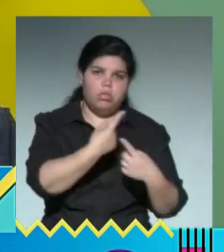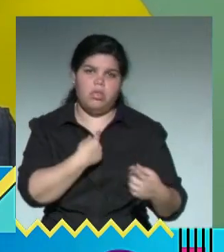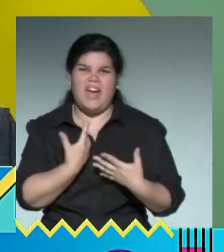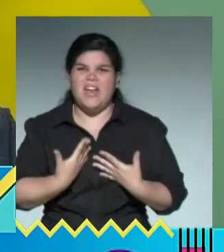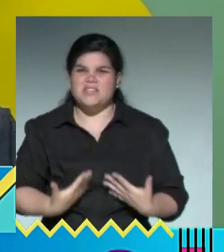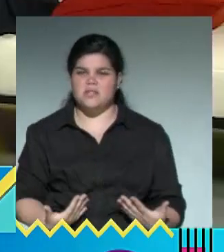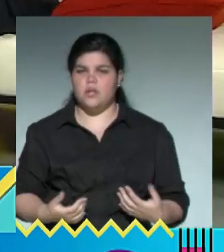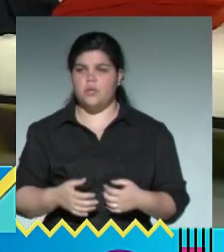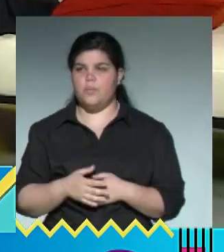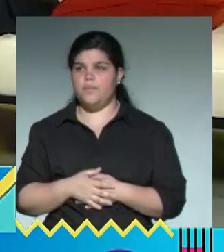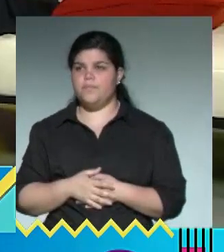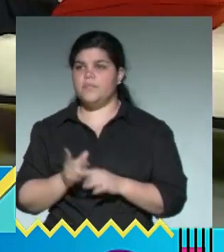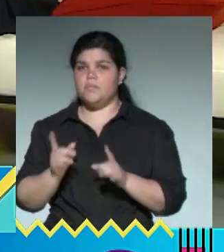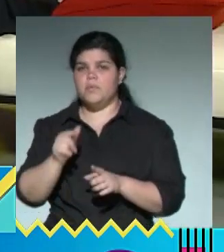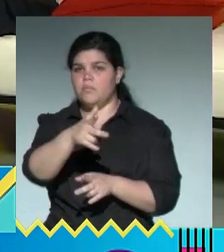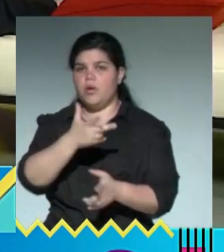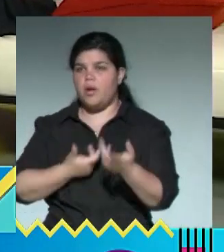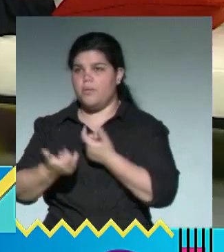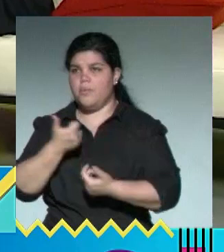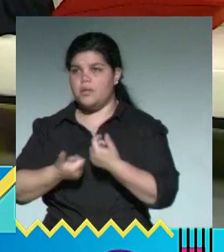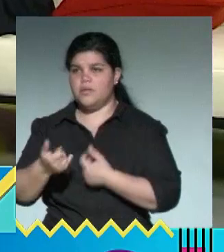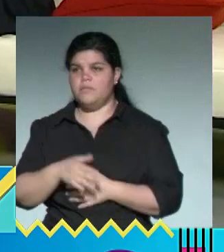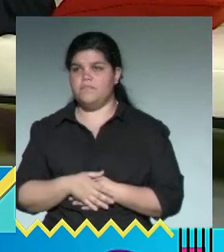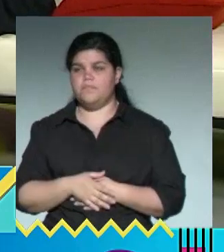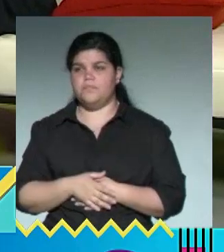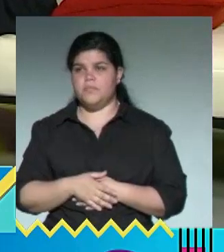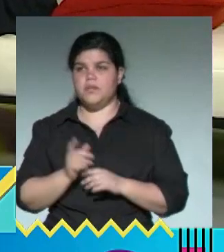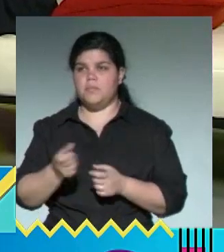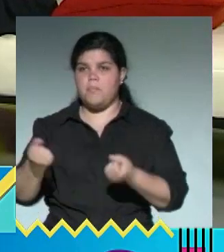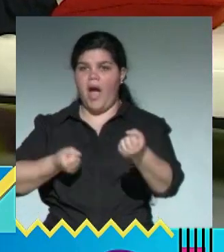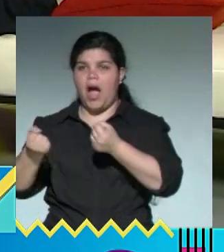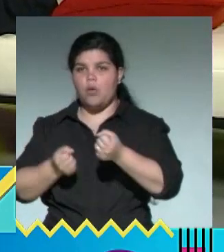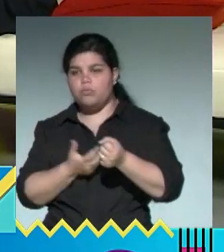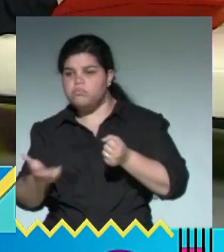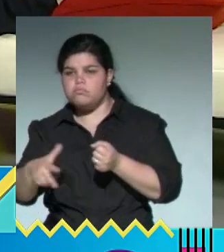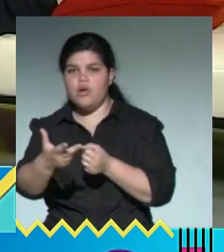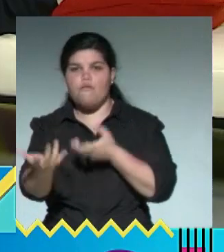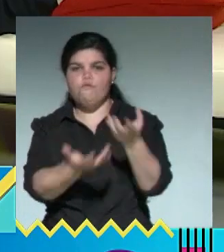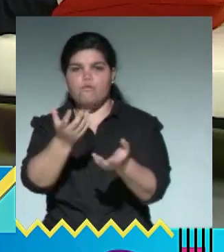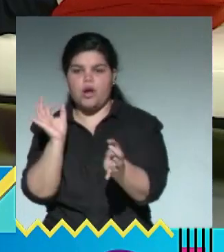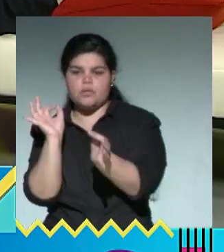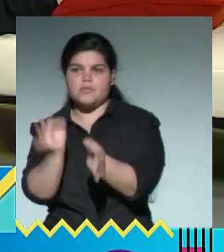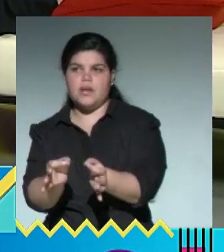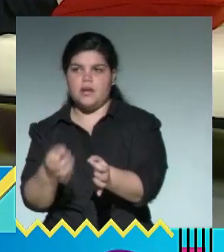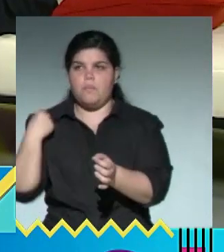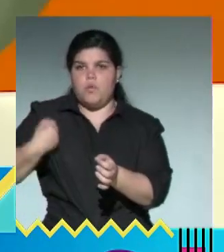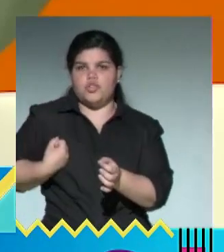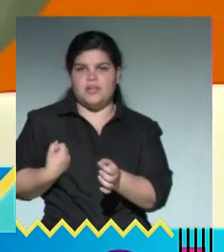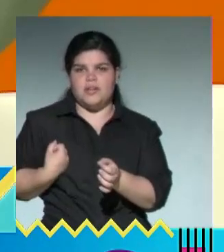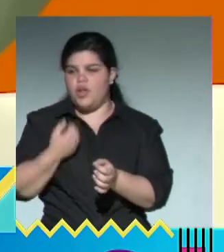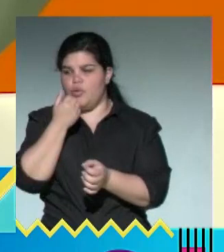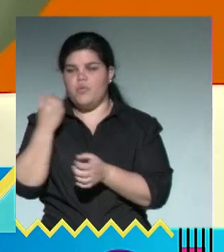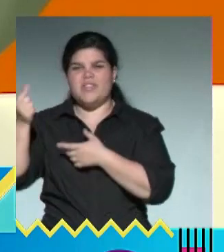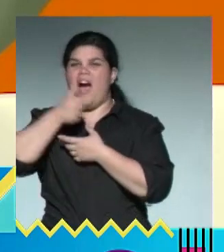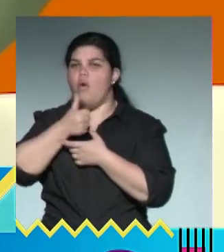mismo, como bien explica, no es lo mismo donde vos te llegás con la movilidad al lado del fuego, te bajás con la mochila y si tenés que recargar, recargas